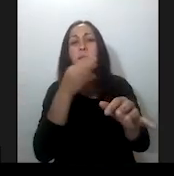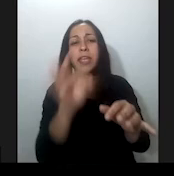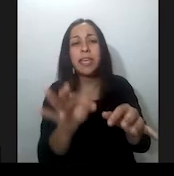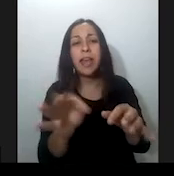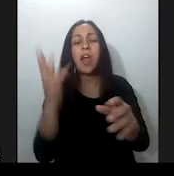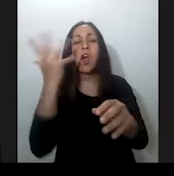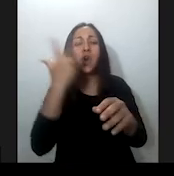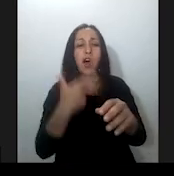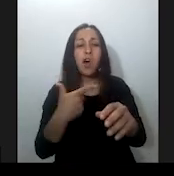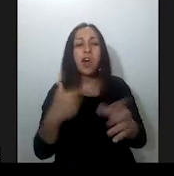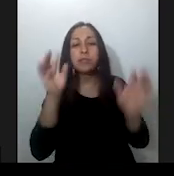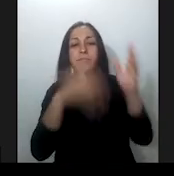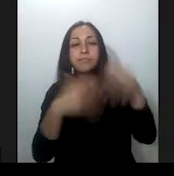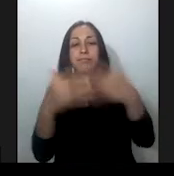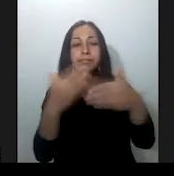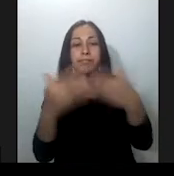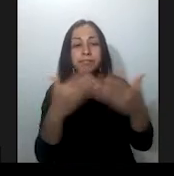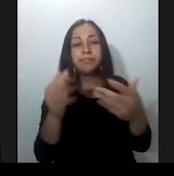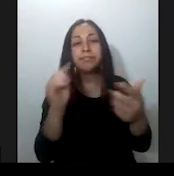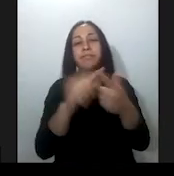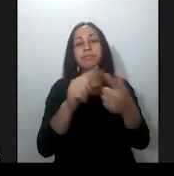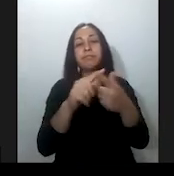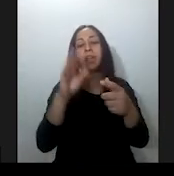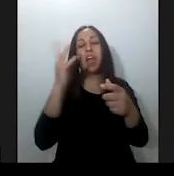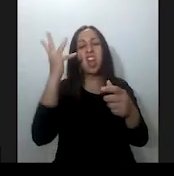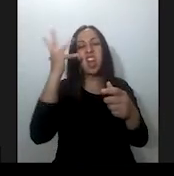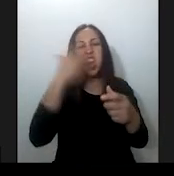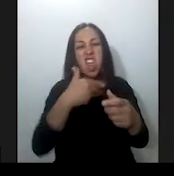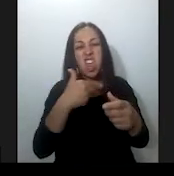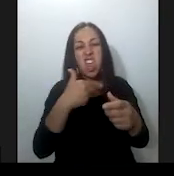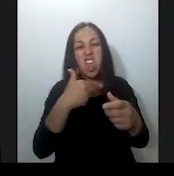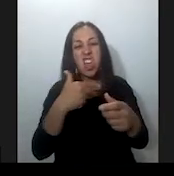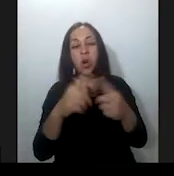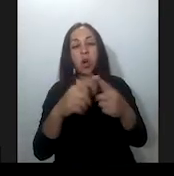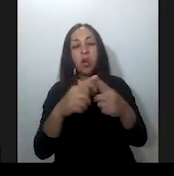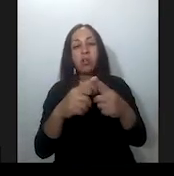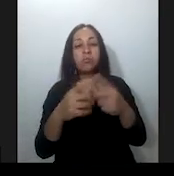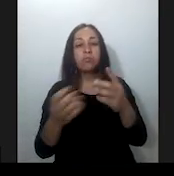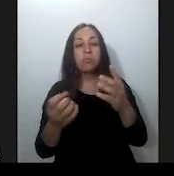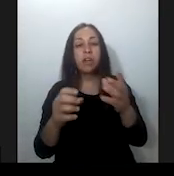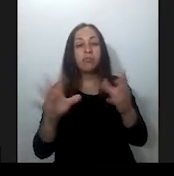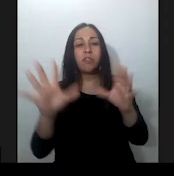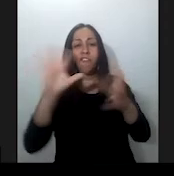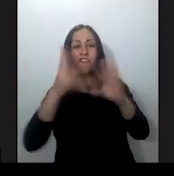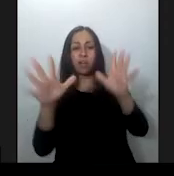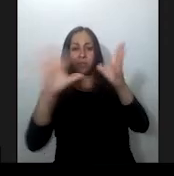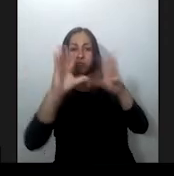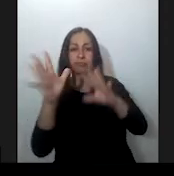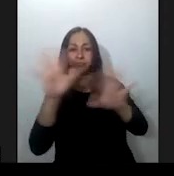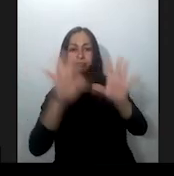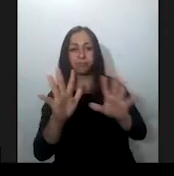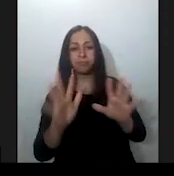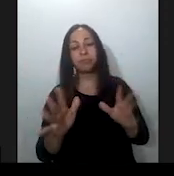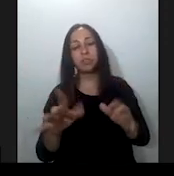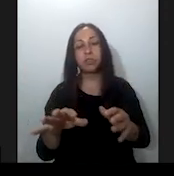pueden poner lo que quieran, ¿no? Pueden jugar un poco con los colores, poner, no sé, una tabla de tonos negros, pueden generar un